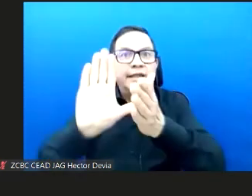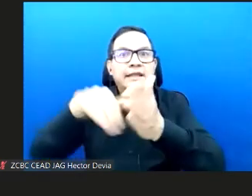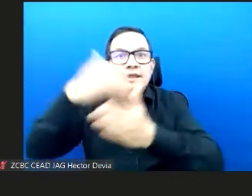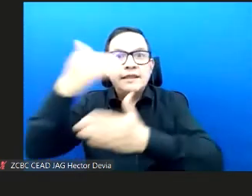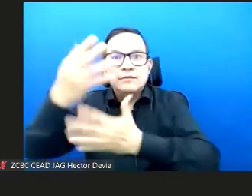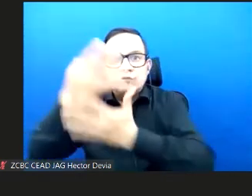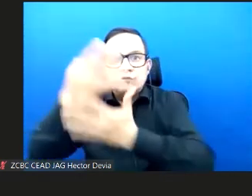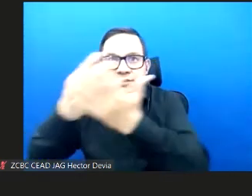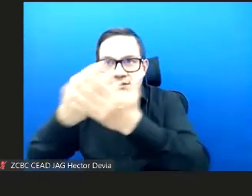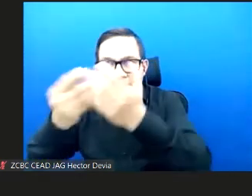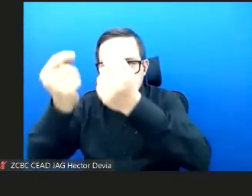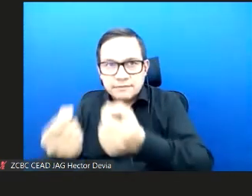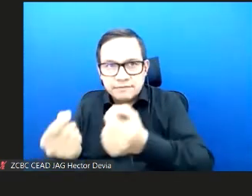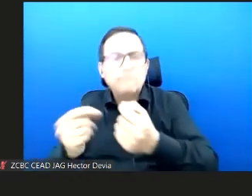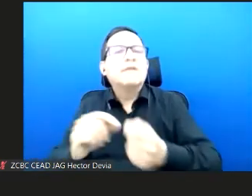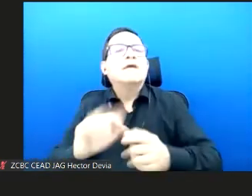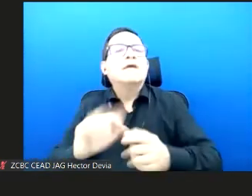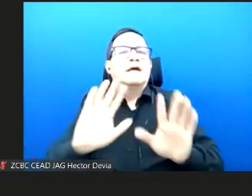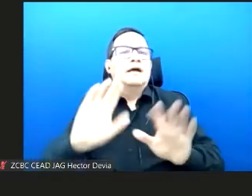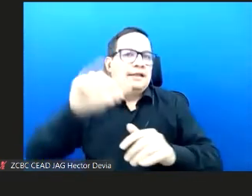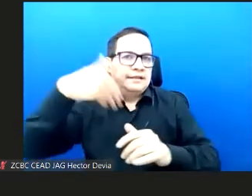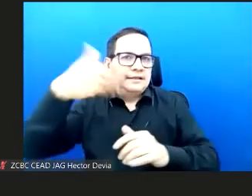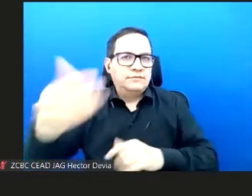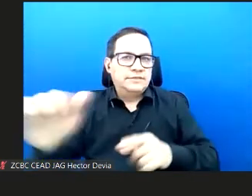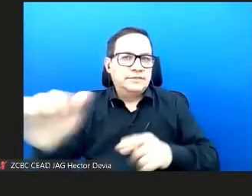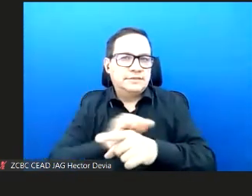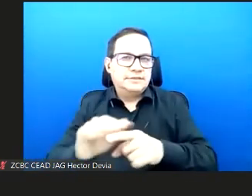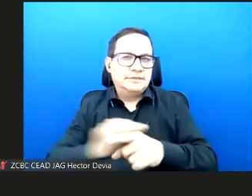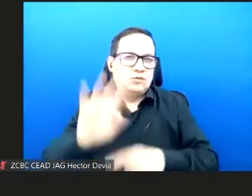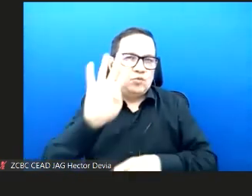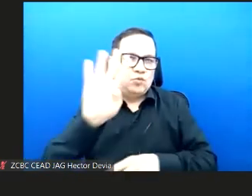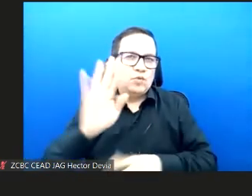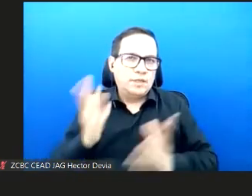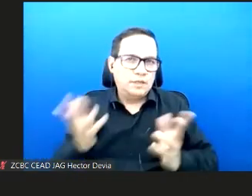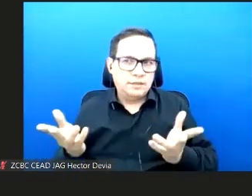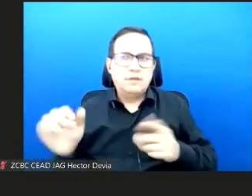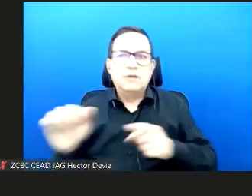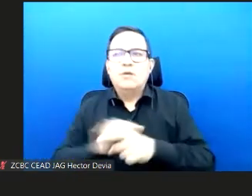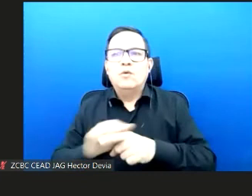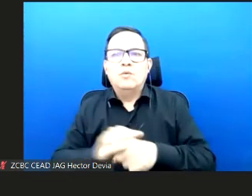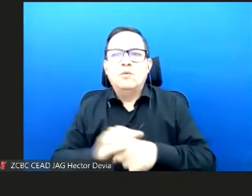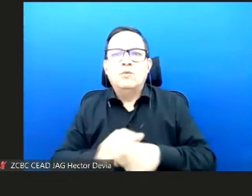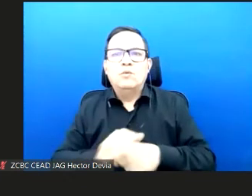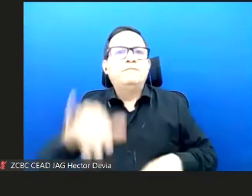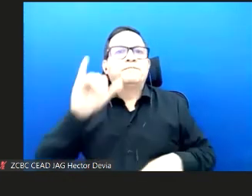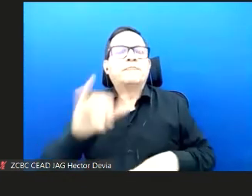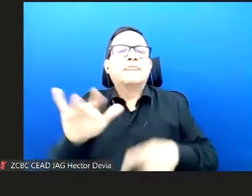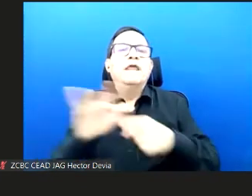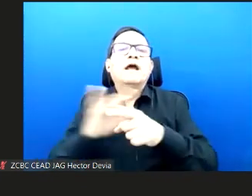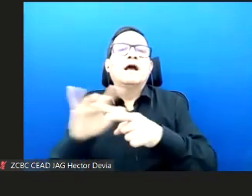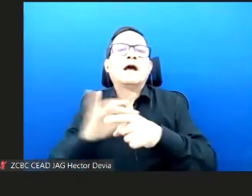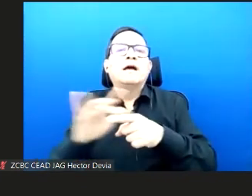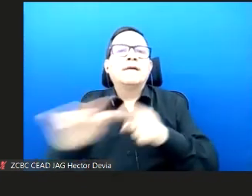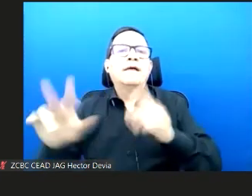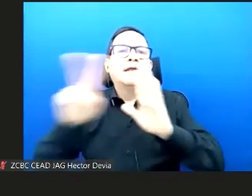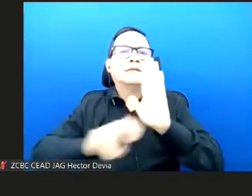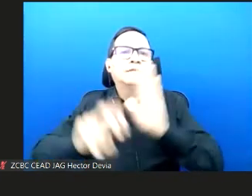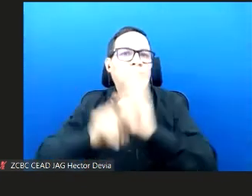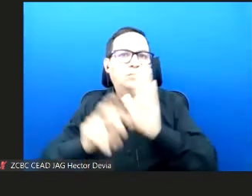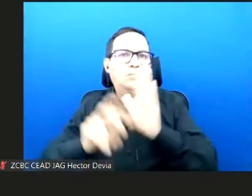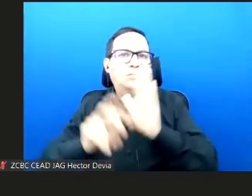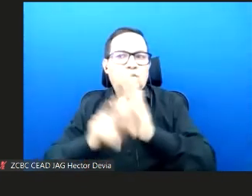ejercicio 4, que es un ejercicio práctico, precisamente lo dice el nombre, ¿no? Aplicación de teoría de